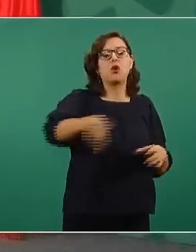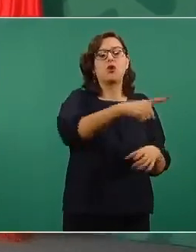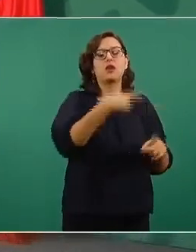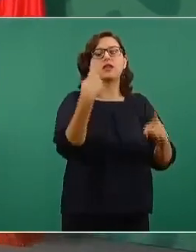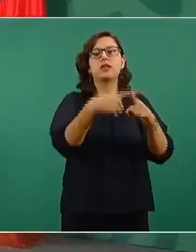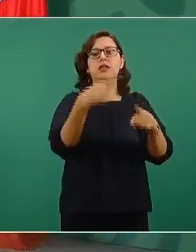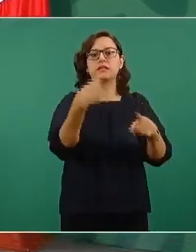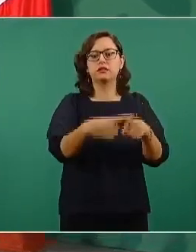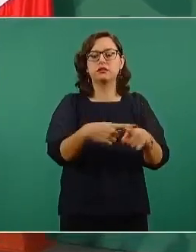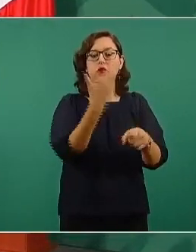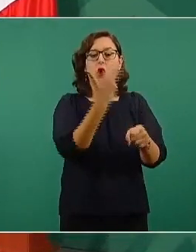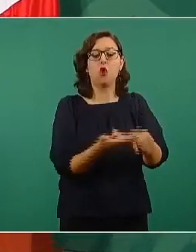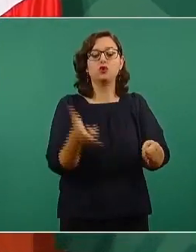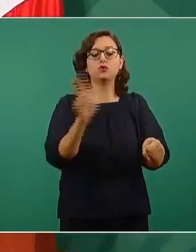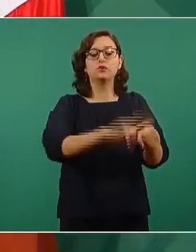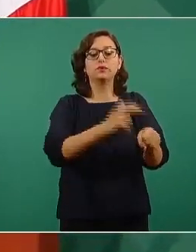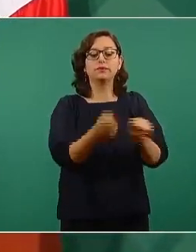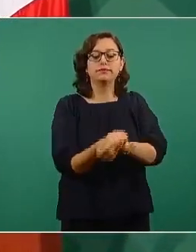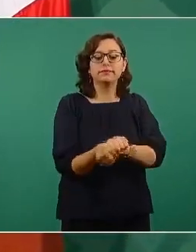COVID.